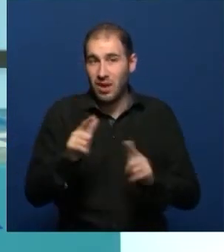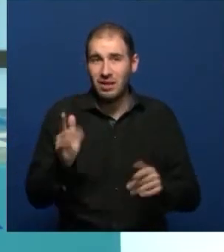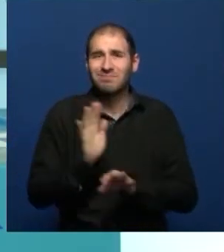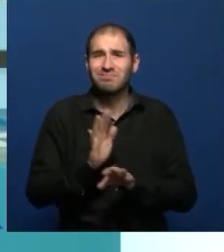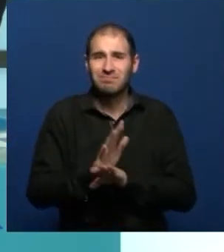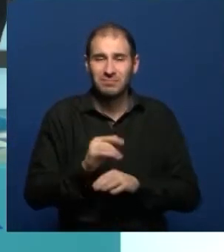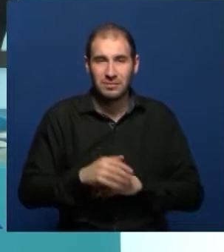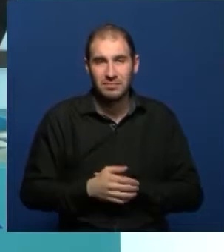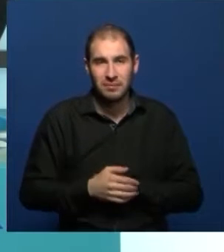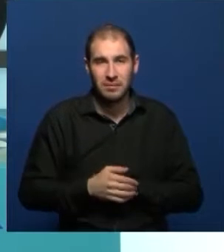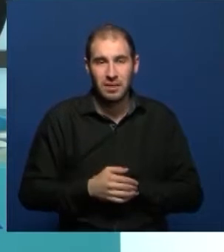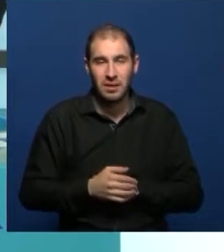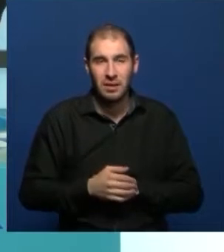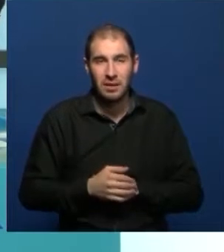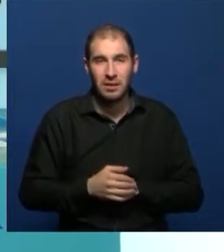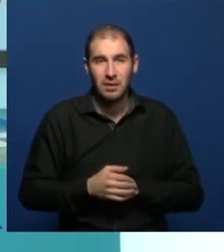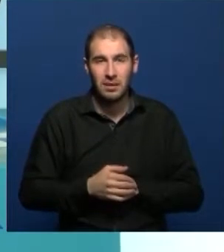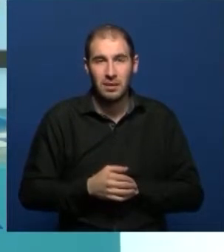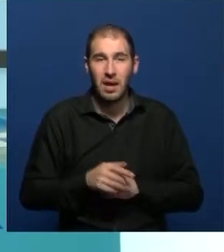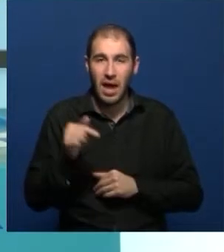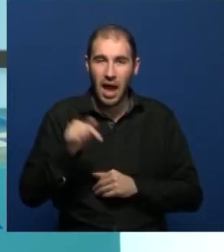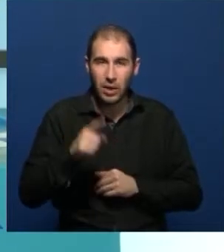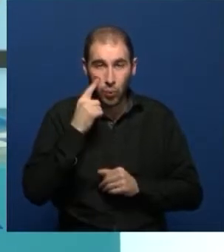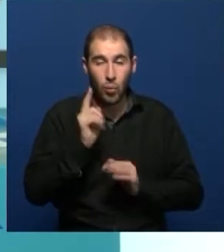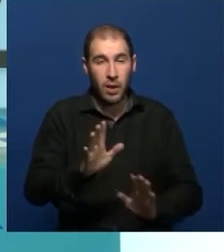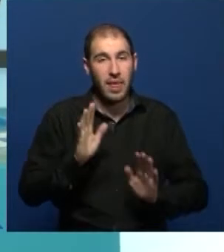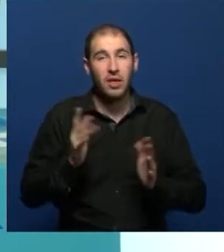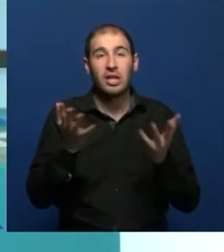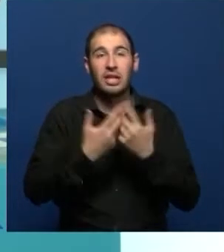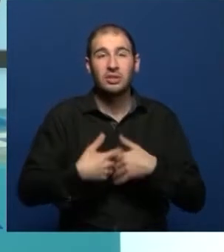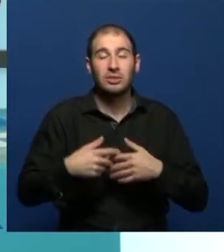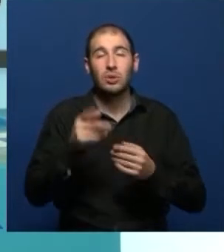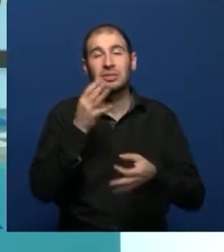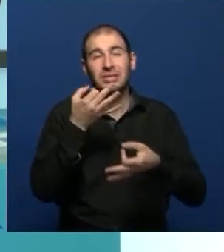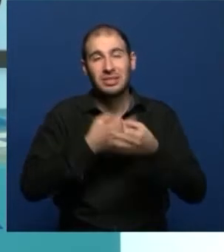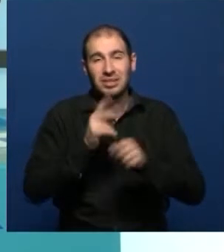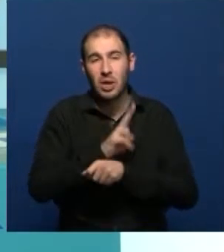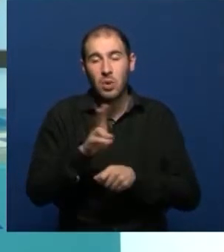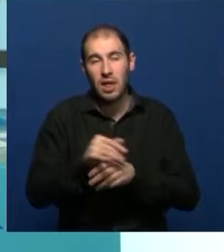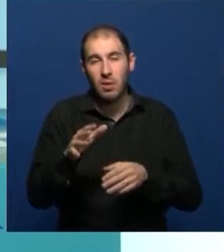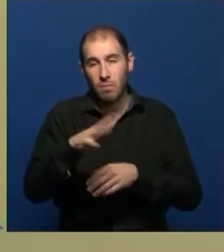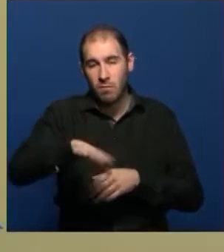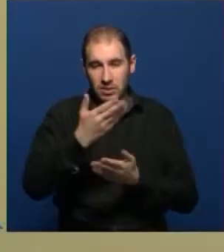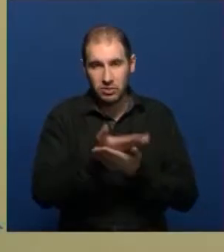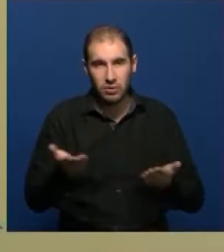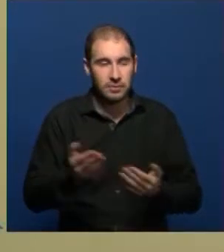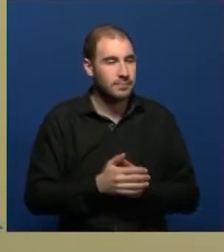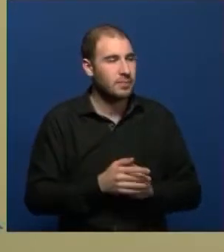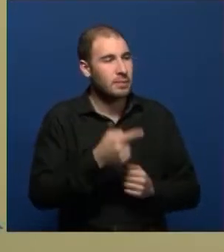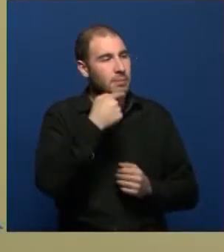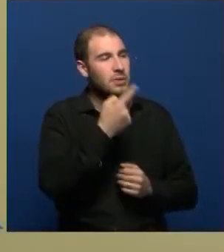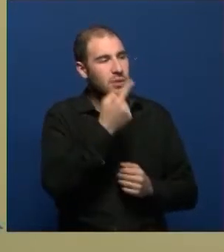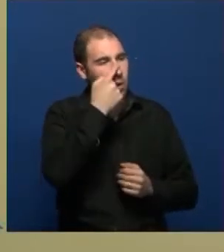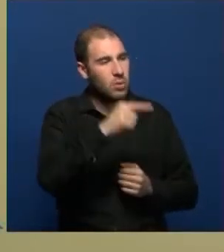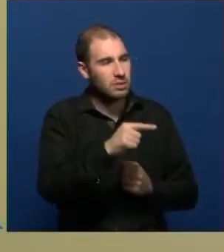estamos teniendo realmente alertas en relación a la seguridad alimentaria de nuestra población. Absolutamente. Una última